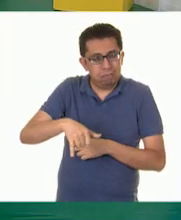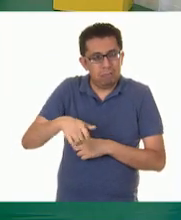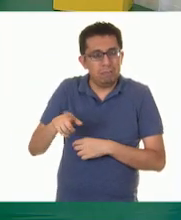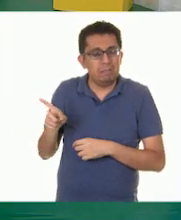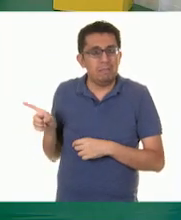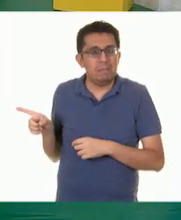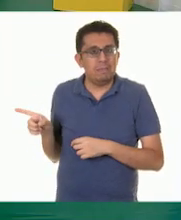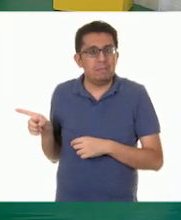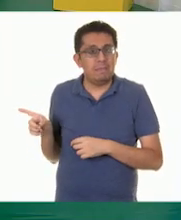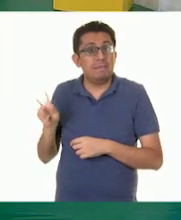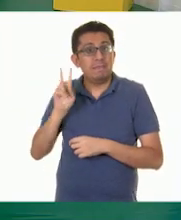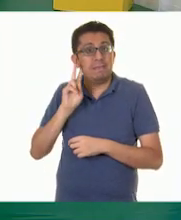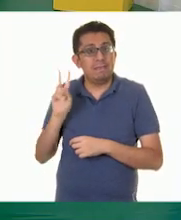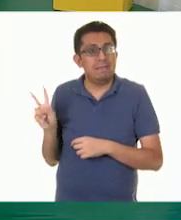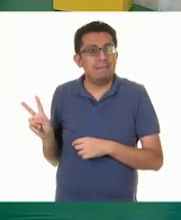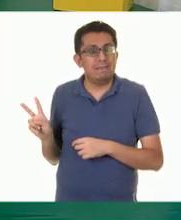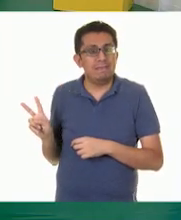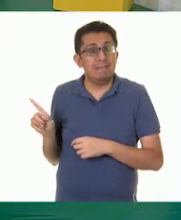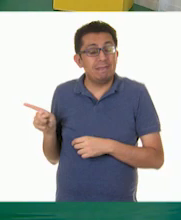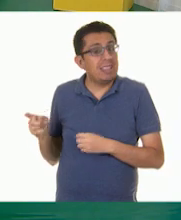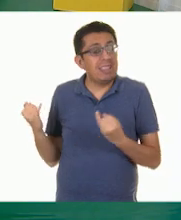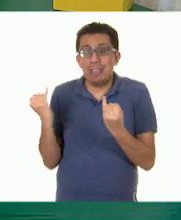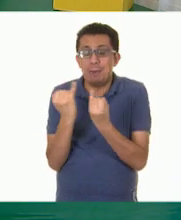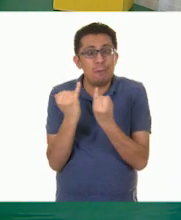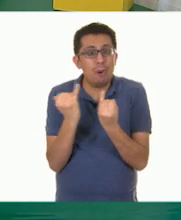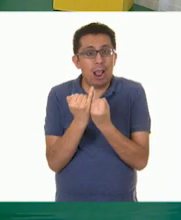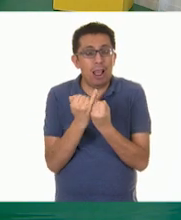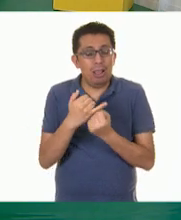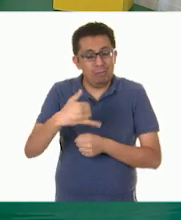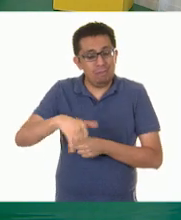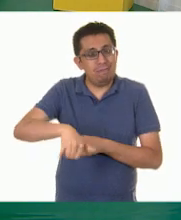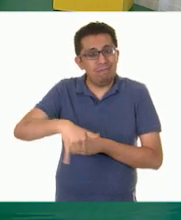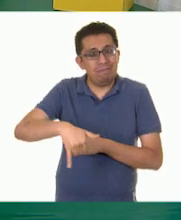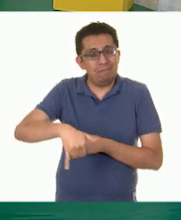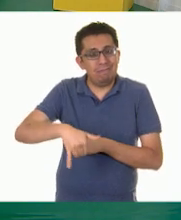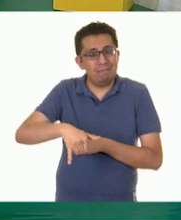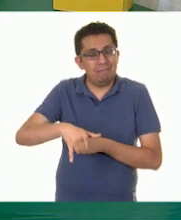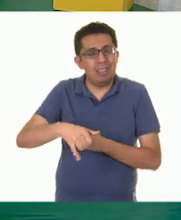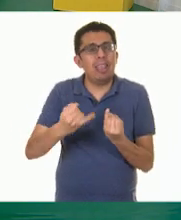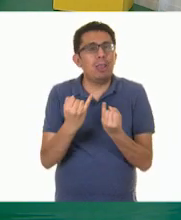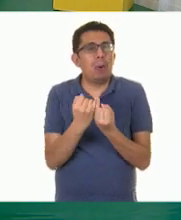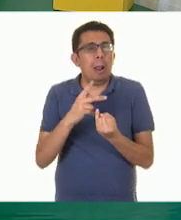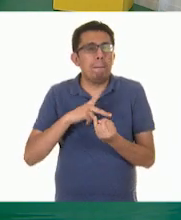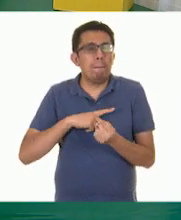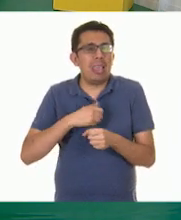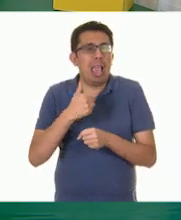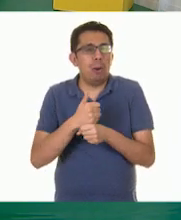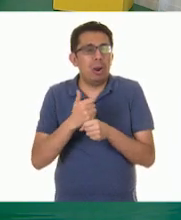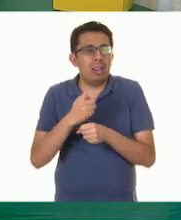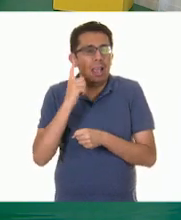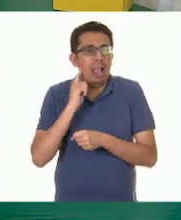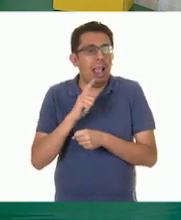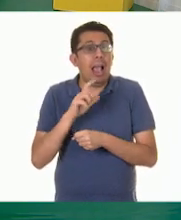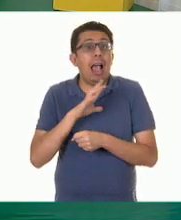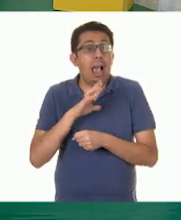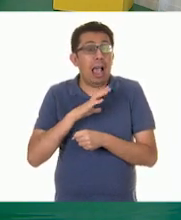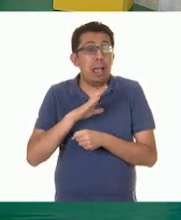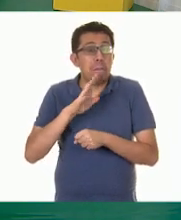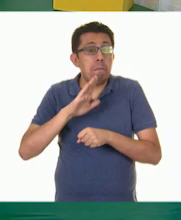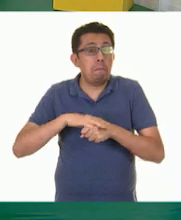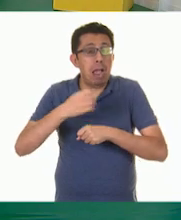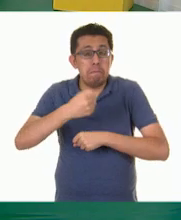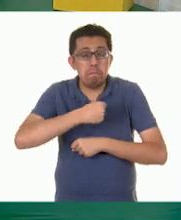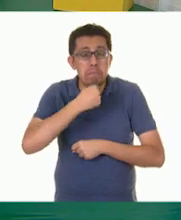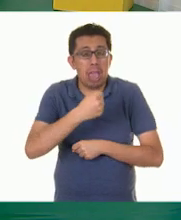solo ese teléfono, justo este. Sí, justo como ese. Uy, también en casa de mi abuelita. Ya y no de en hecho todas había las uno casas. más viejito. Ya